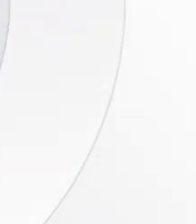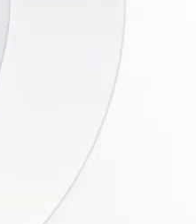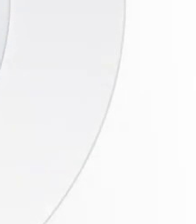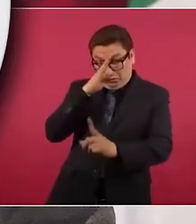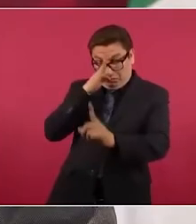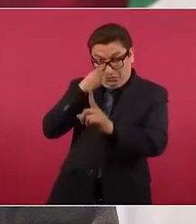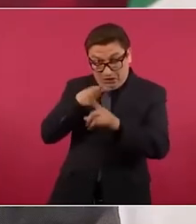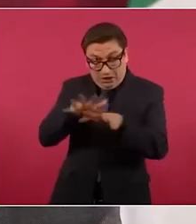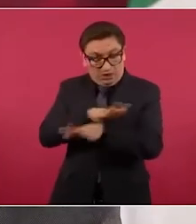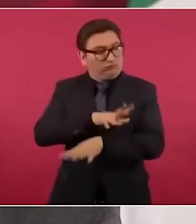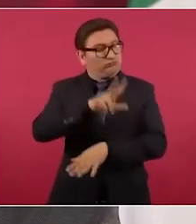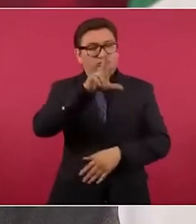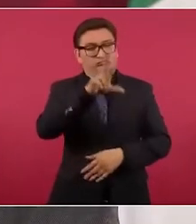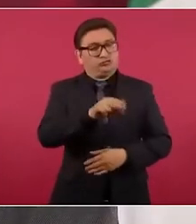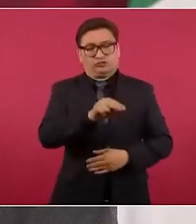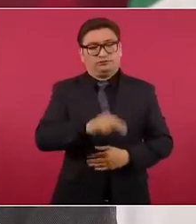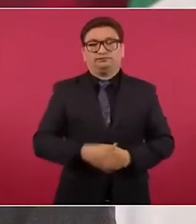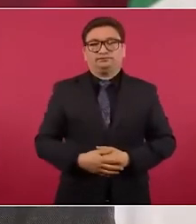Que